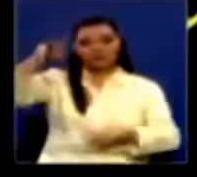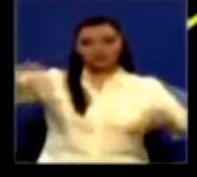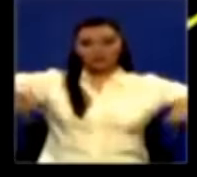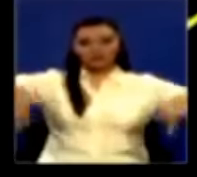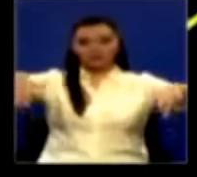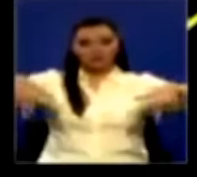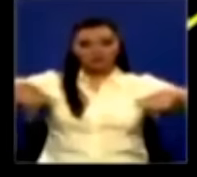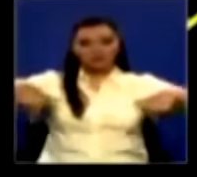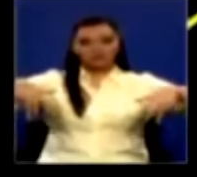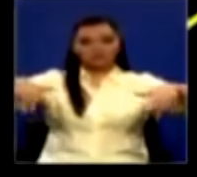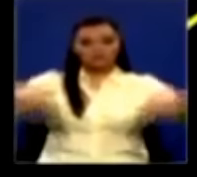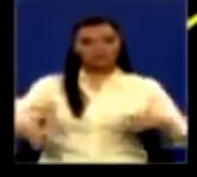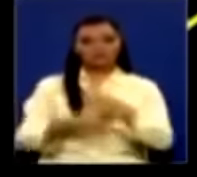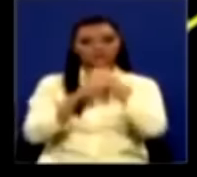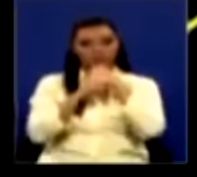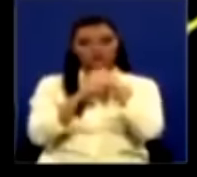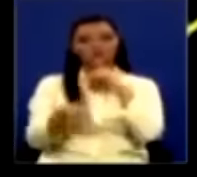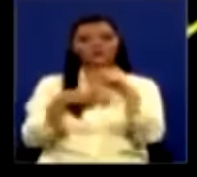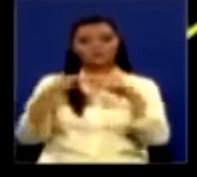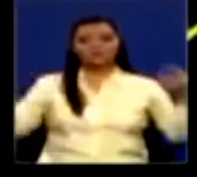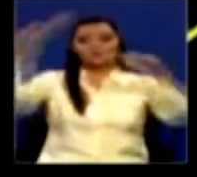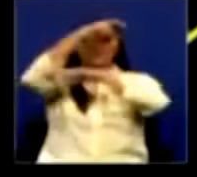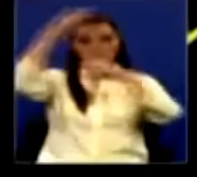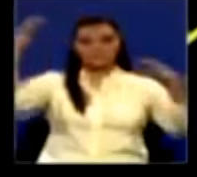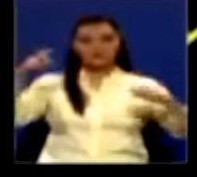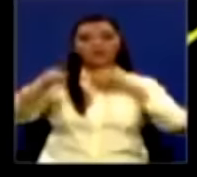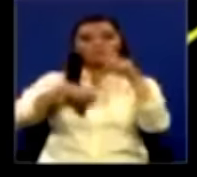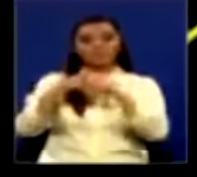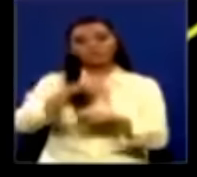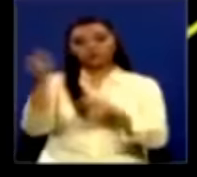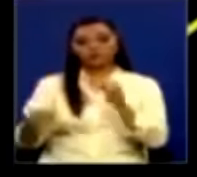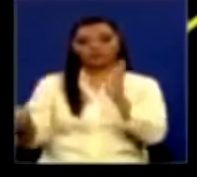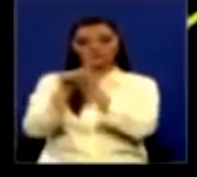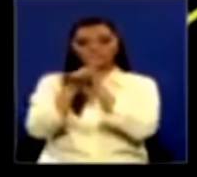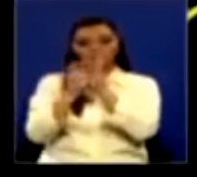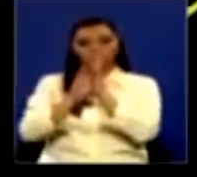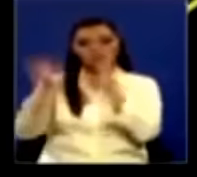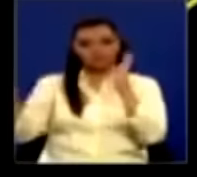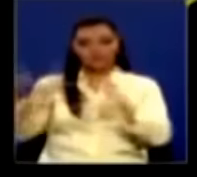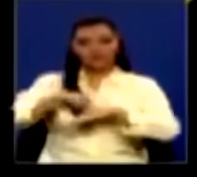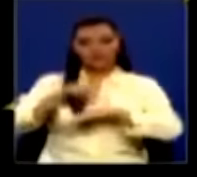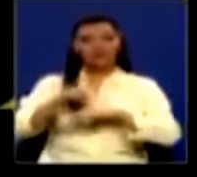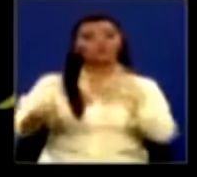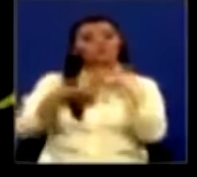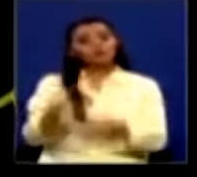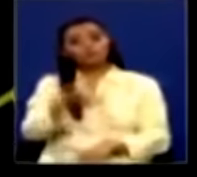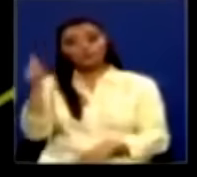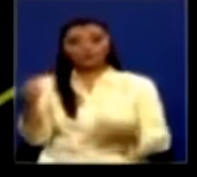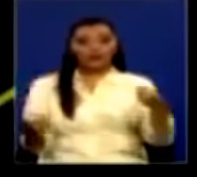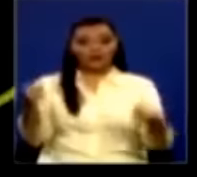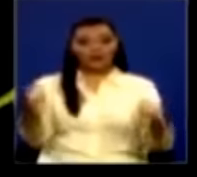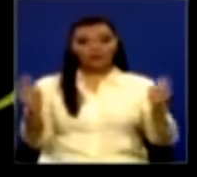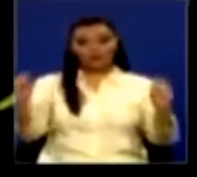para la seguridad de las comunidades, un paso soterrado para el poliducto Santo Domingo-Quevedo-Macul y un paso vehicular elevado